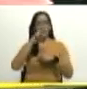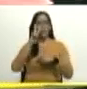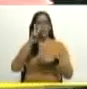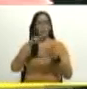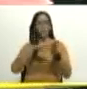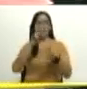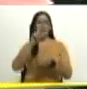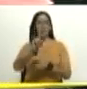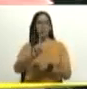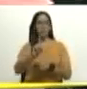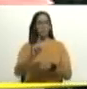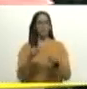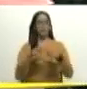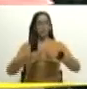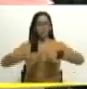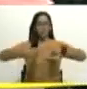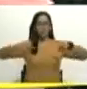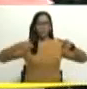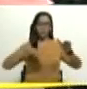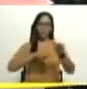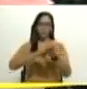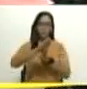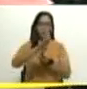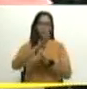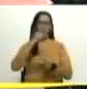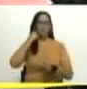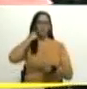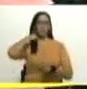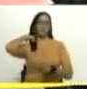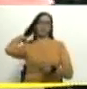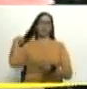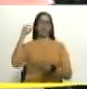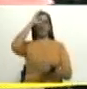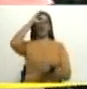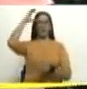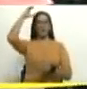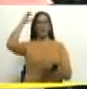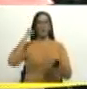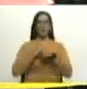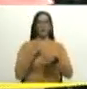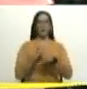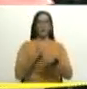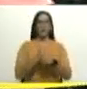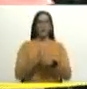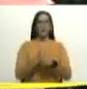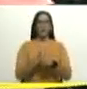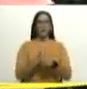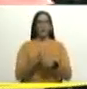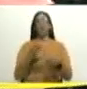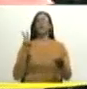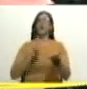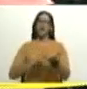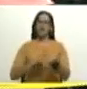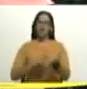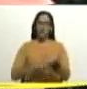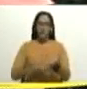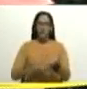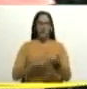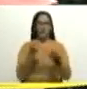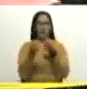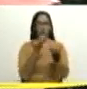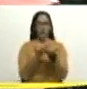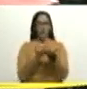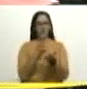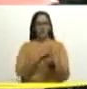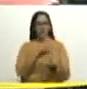un crecimiento exponencial en sus capacidades de trabajo y es una verdadera economía social